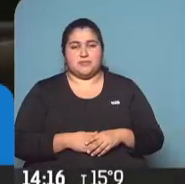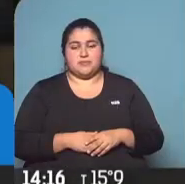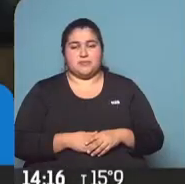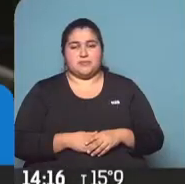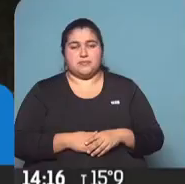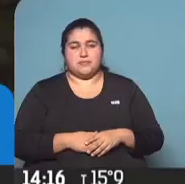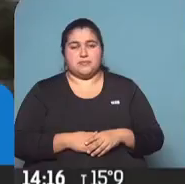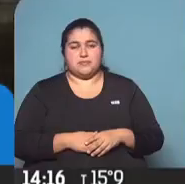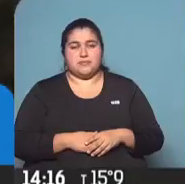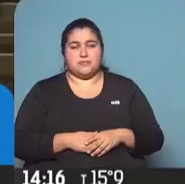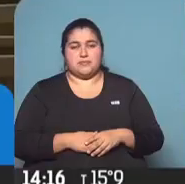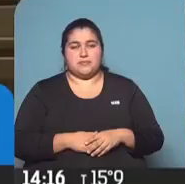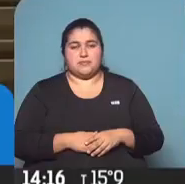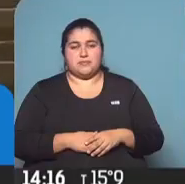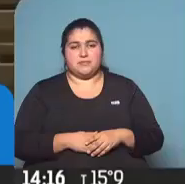y